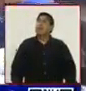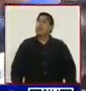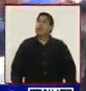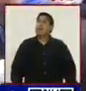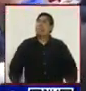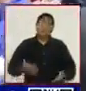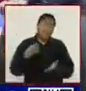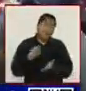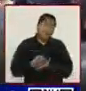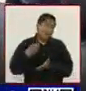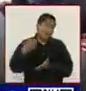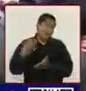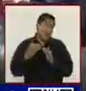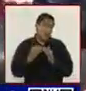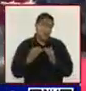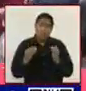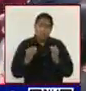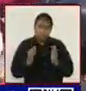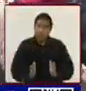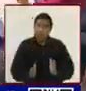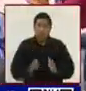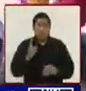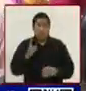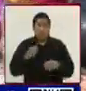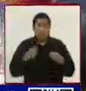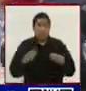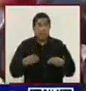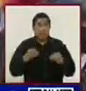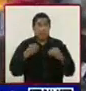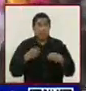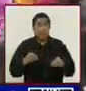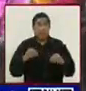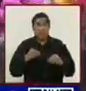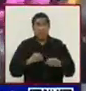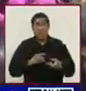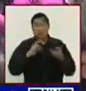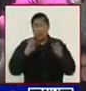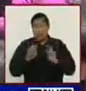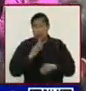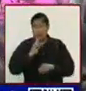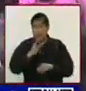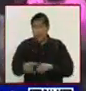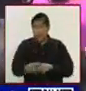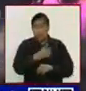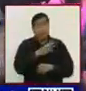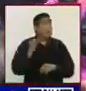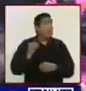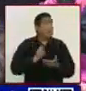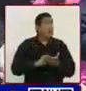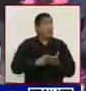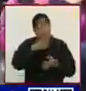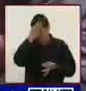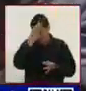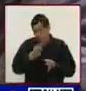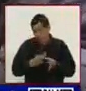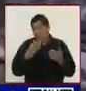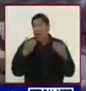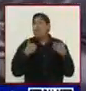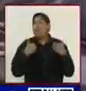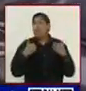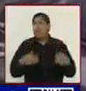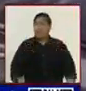Se compraron una casita, se compraron un negocio, que eso se les vuelva a hacer realidad. Y esa es la fe que se tiene.